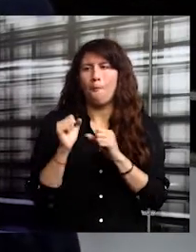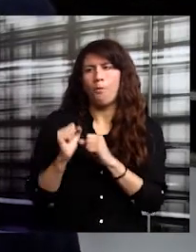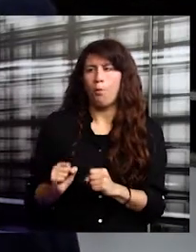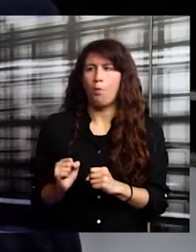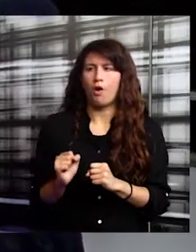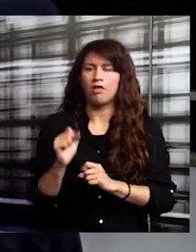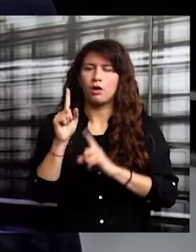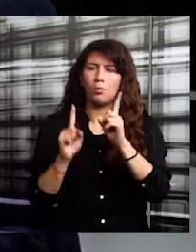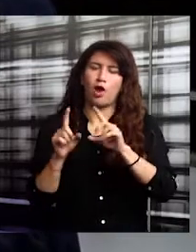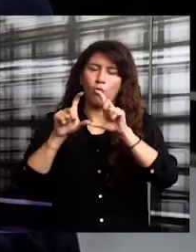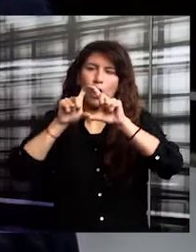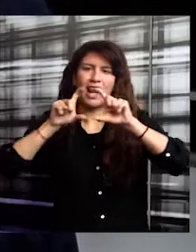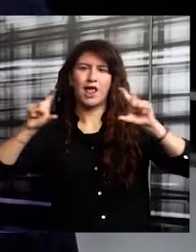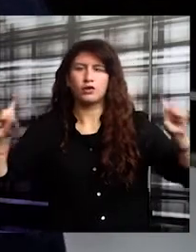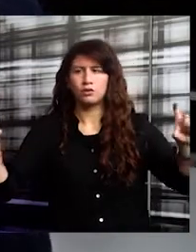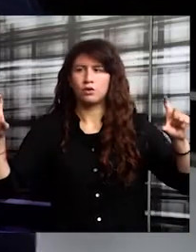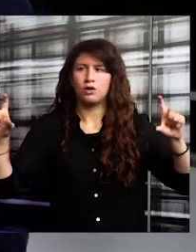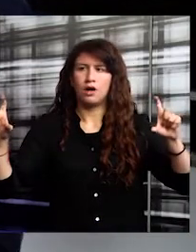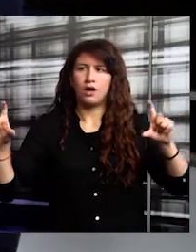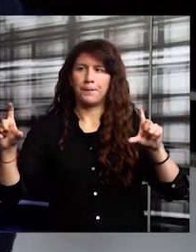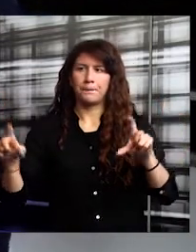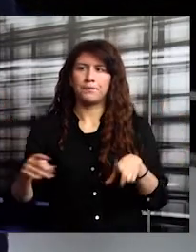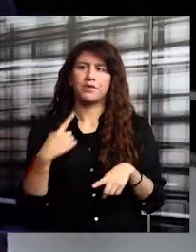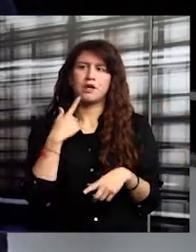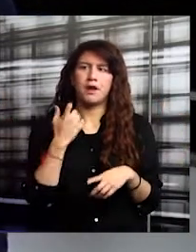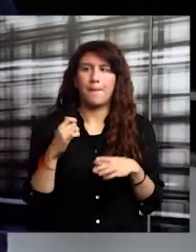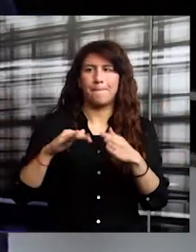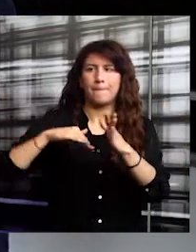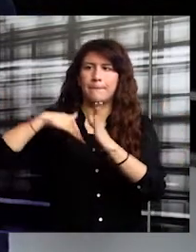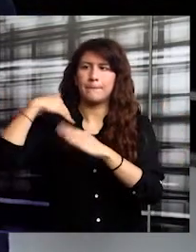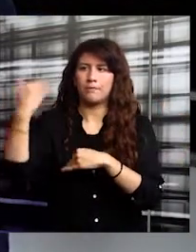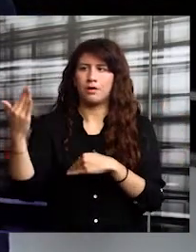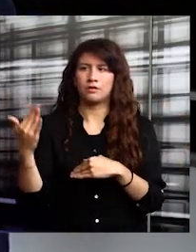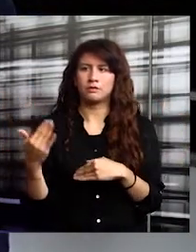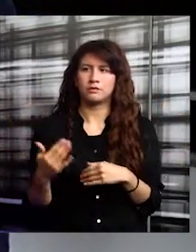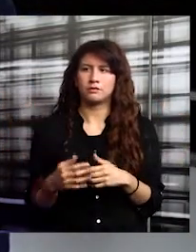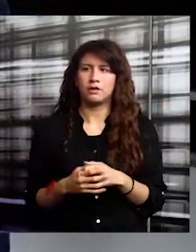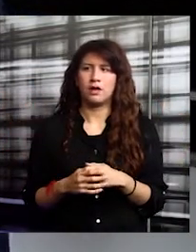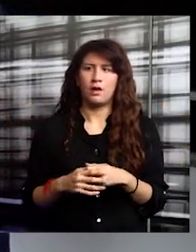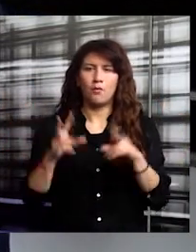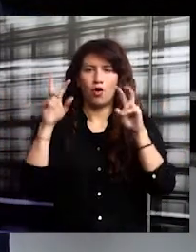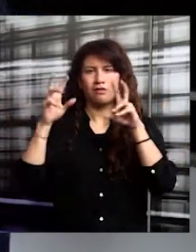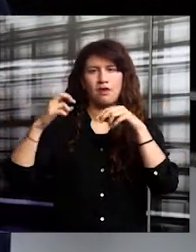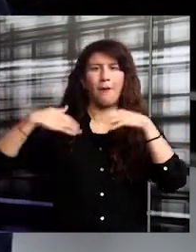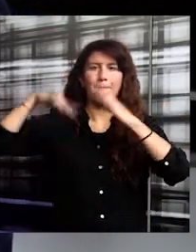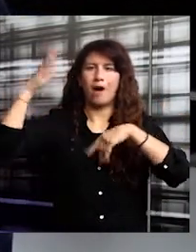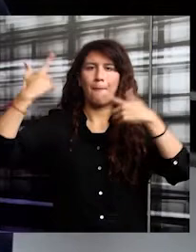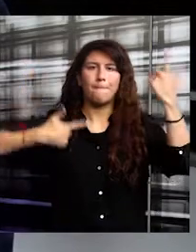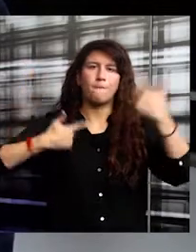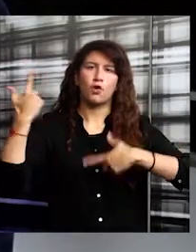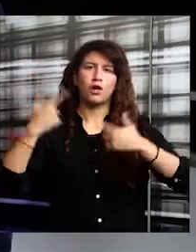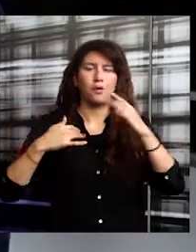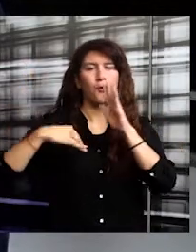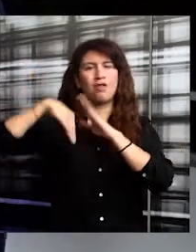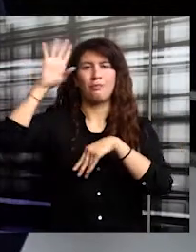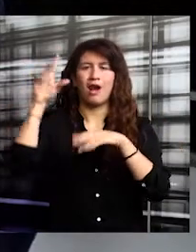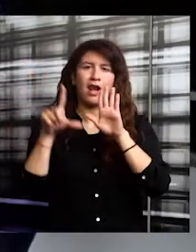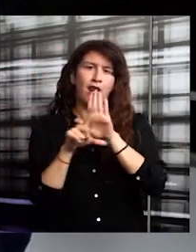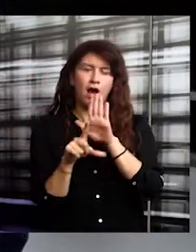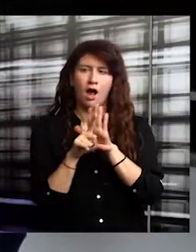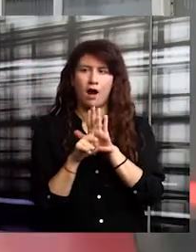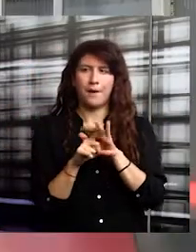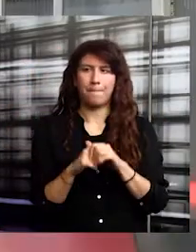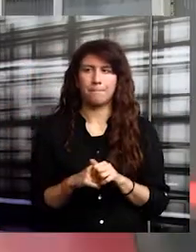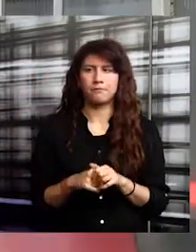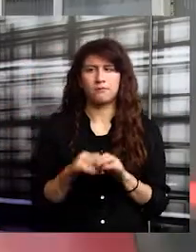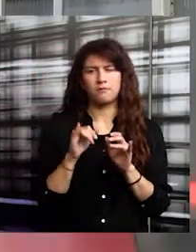algún tipo de eslogan o esto pasa más que todo de las demandas sociales por tema más político, por tema más legal?